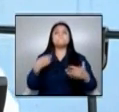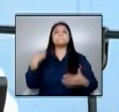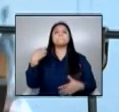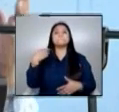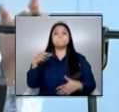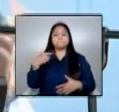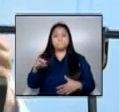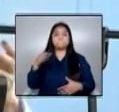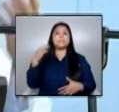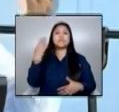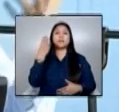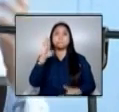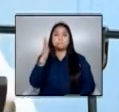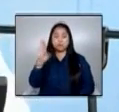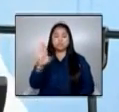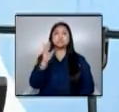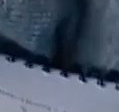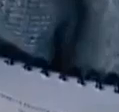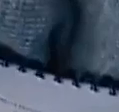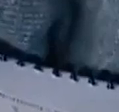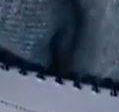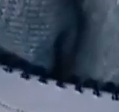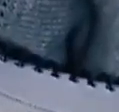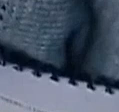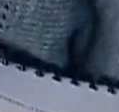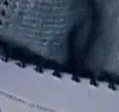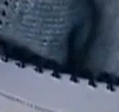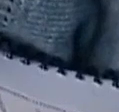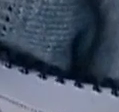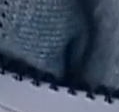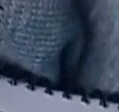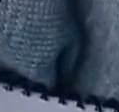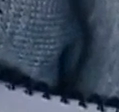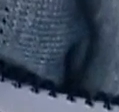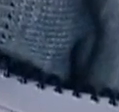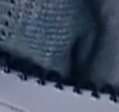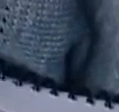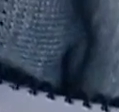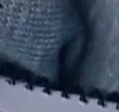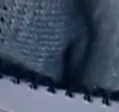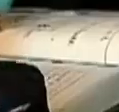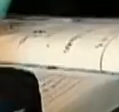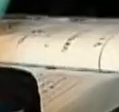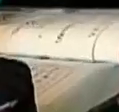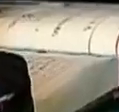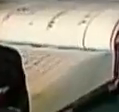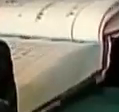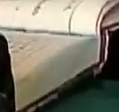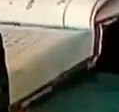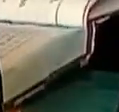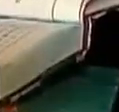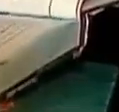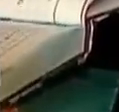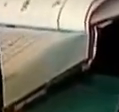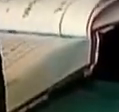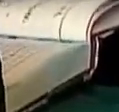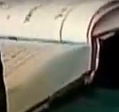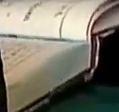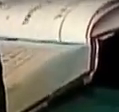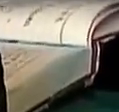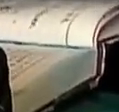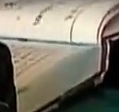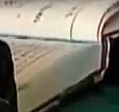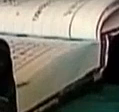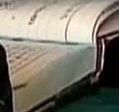muchos de los maestros que estamos aquí también hemos podido compartir con estudiantes en los básicos y sabemos